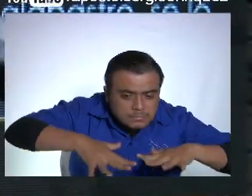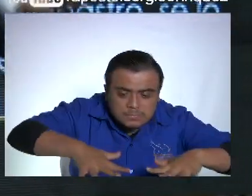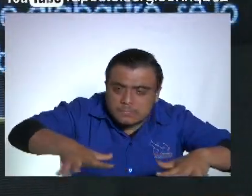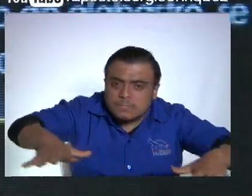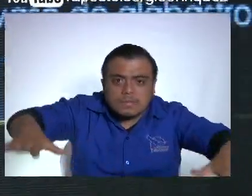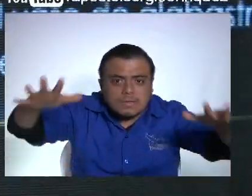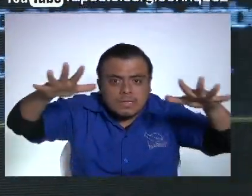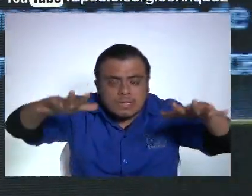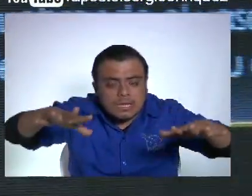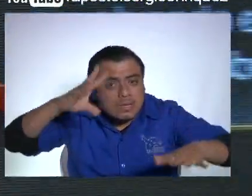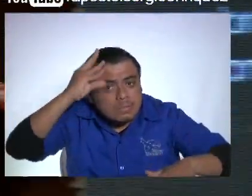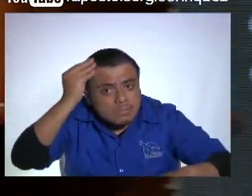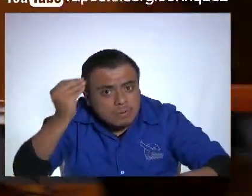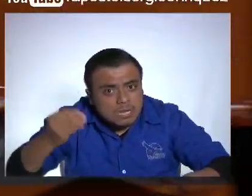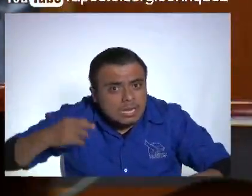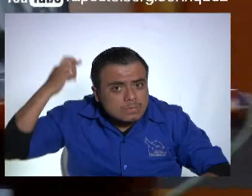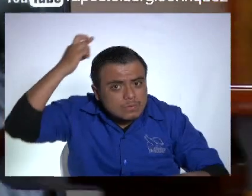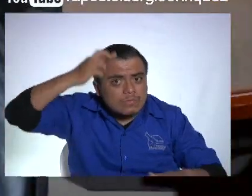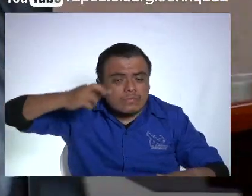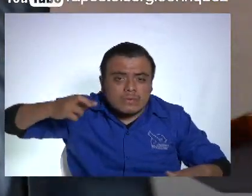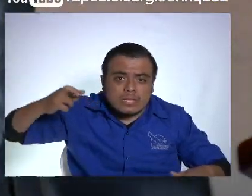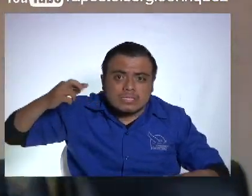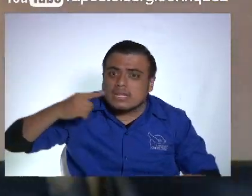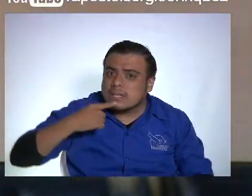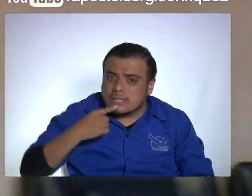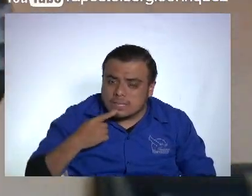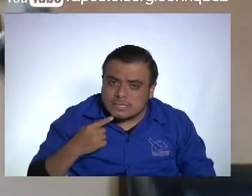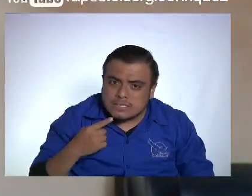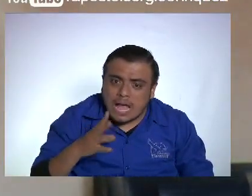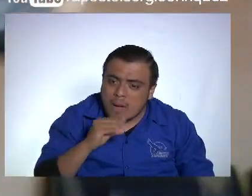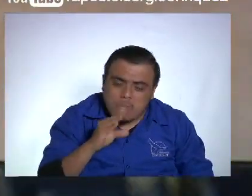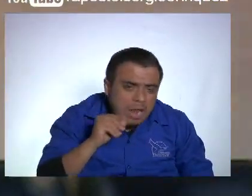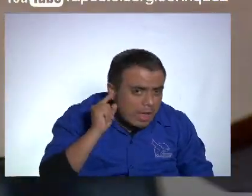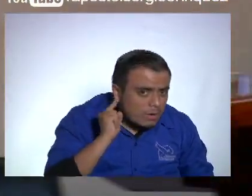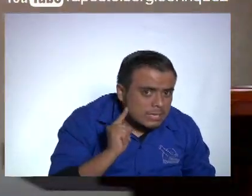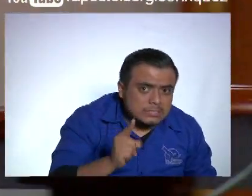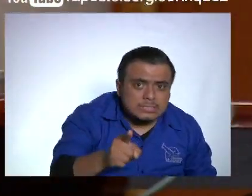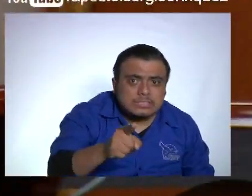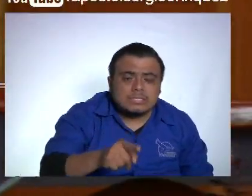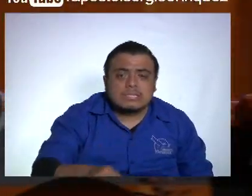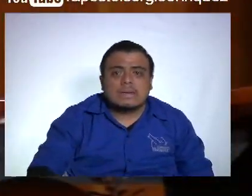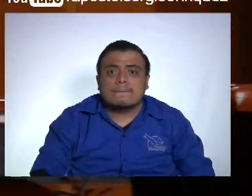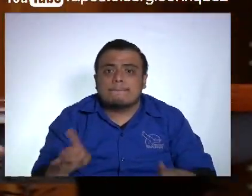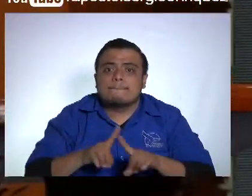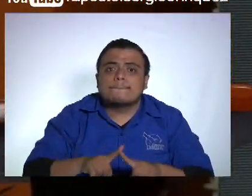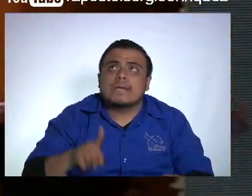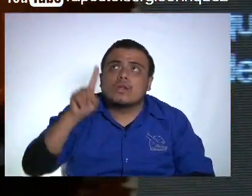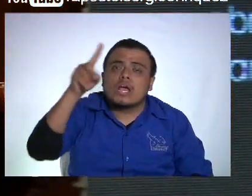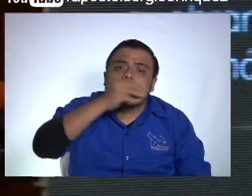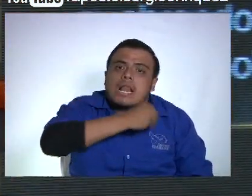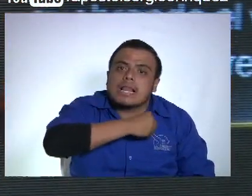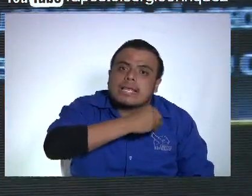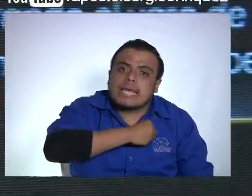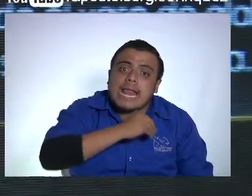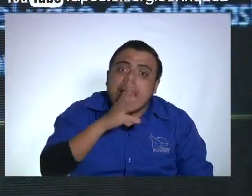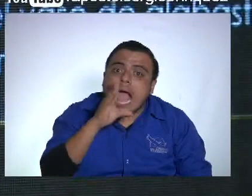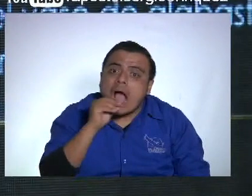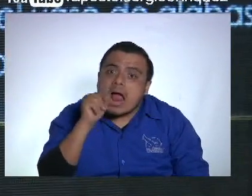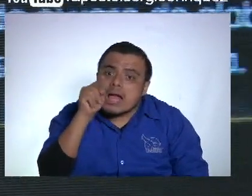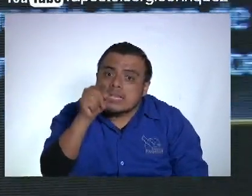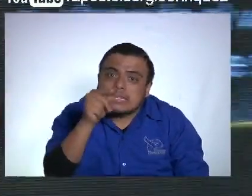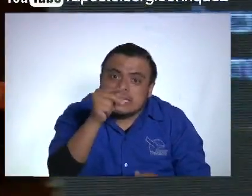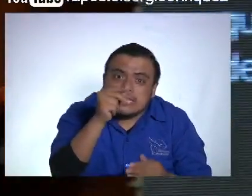levantado las profecías, se ha levantado su voz y te ha ministrado y te ha hablado. Pero Él quiere hablarte en lo íntimo de tu